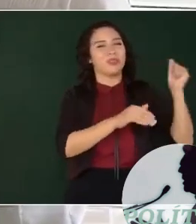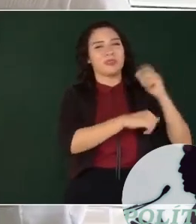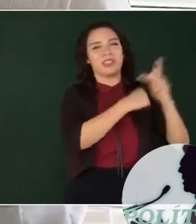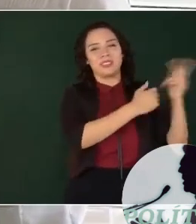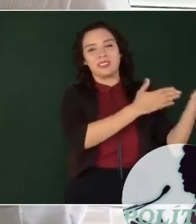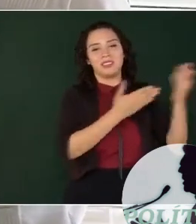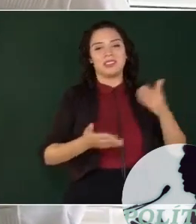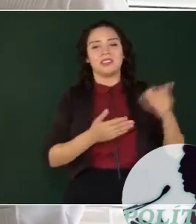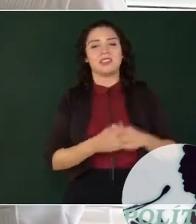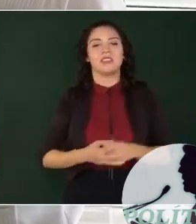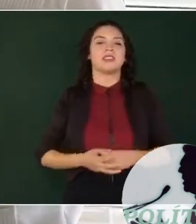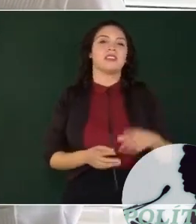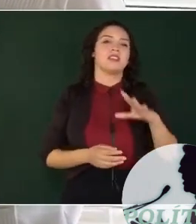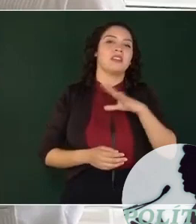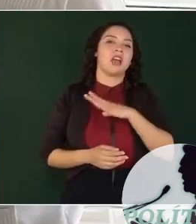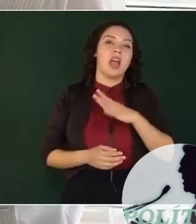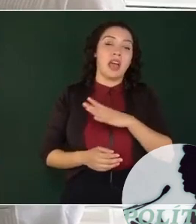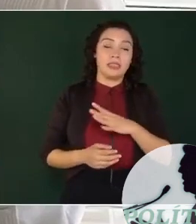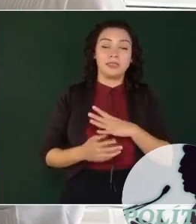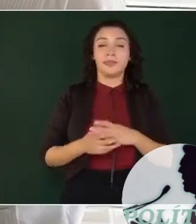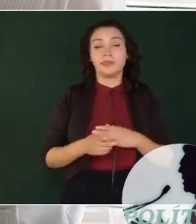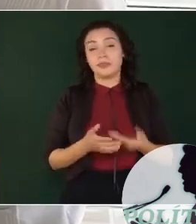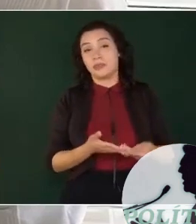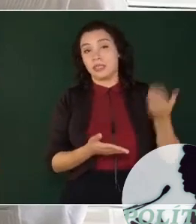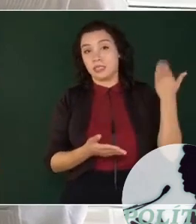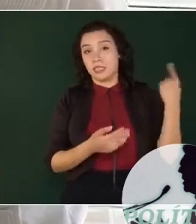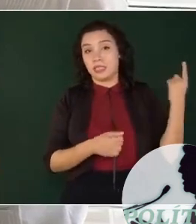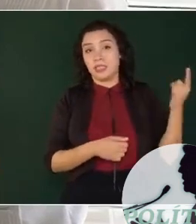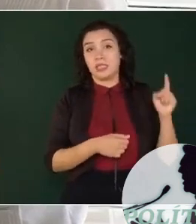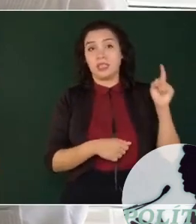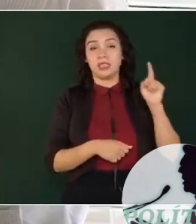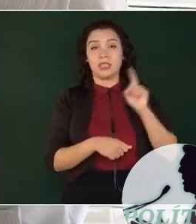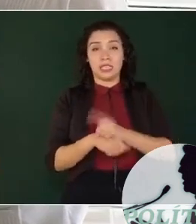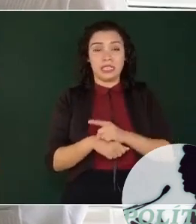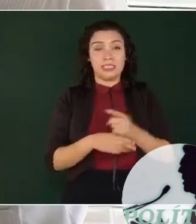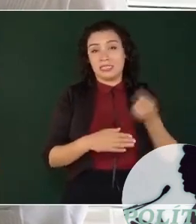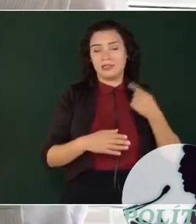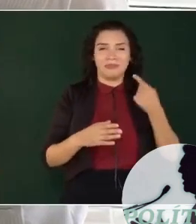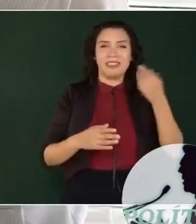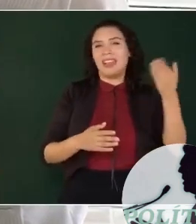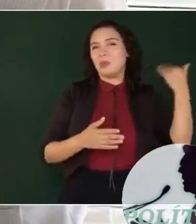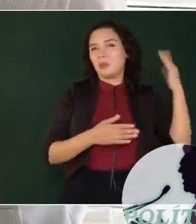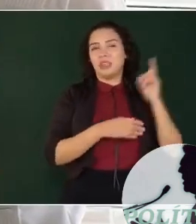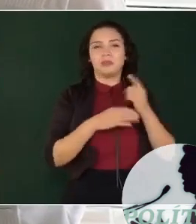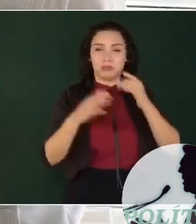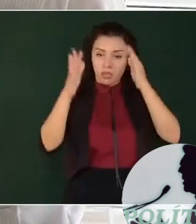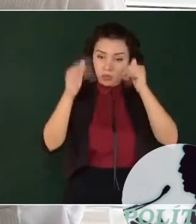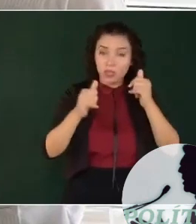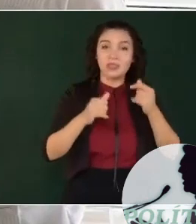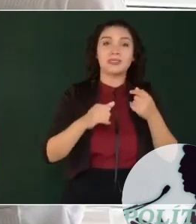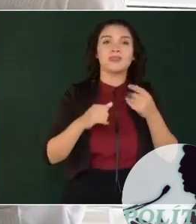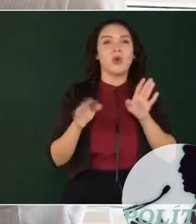Tamaulipas. Hace unos días se abordó aquí en la mañanera este pacto social ante